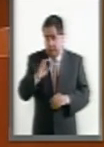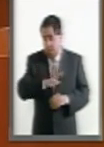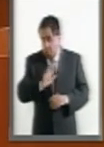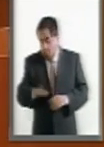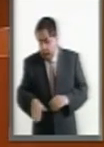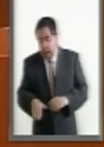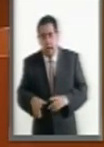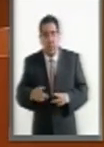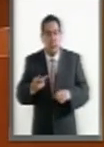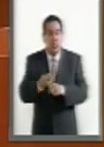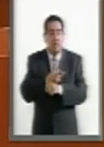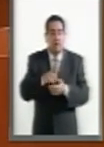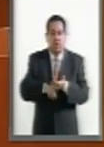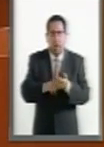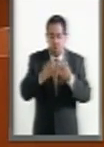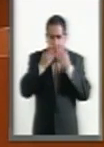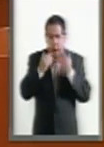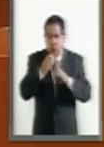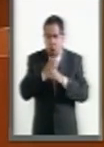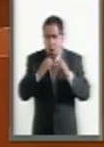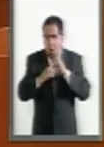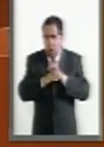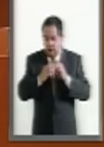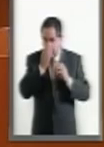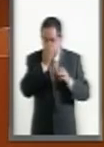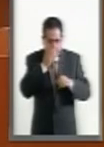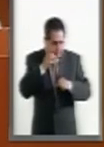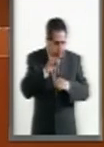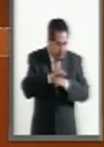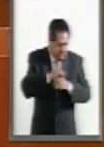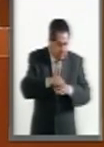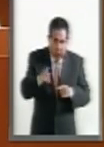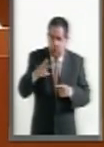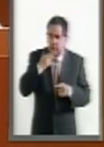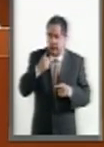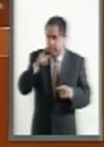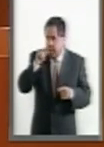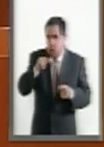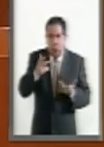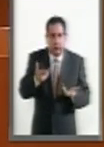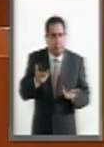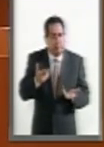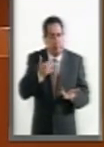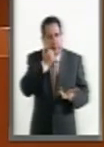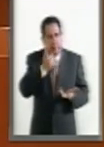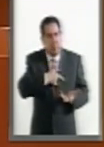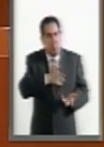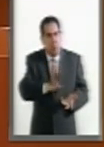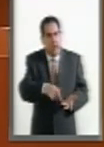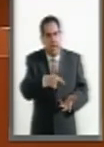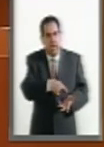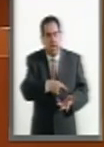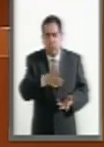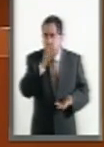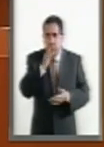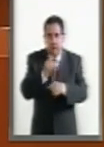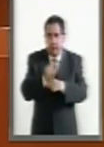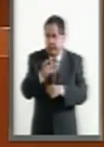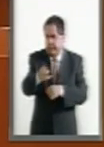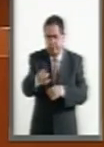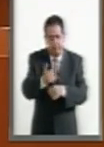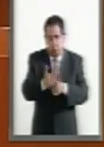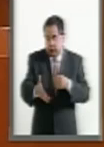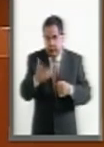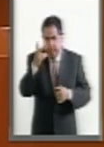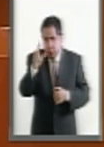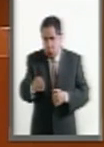porque se carece del equipo para suministrarle la atención adecuada. Esto no es posible y no lo podemos permitir.